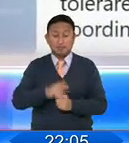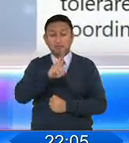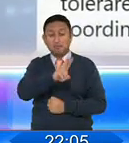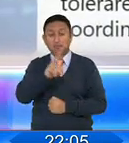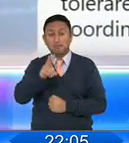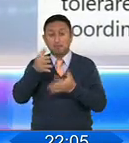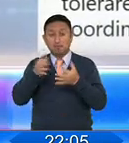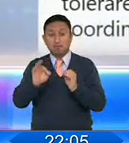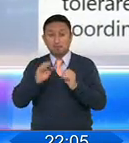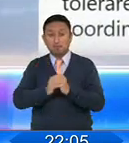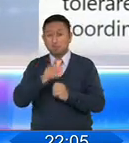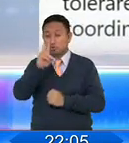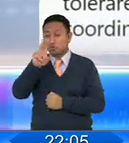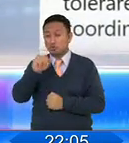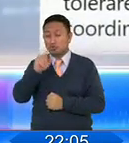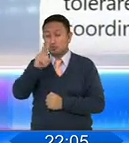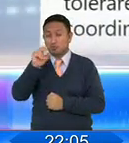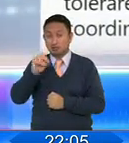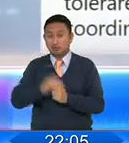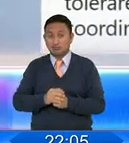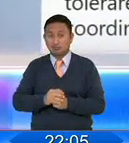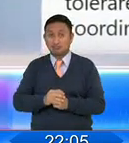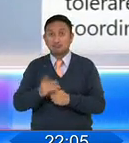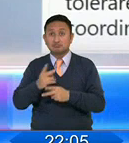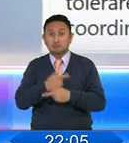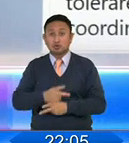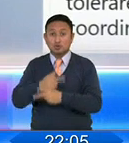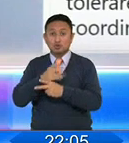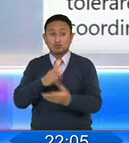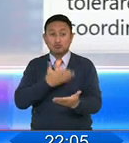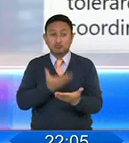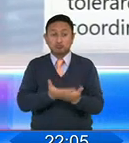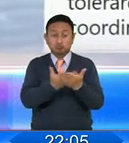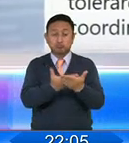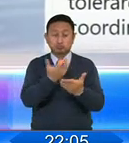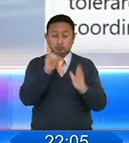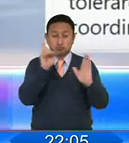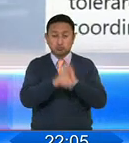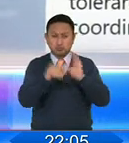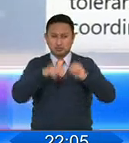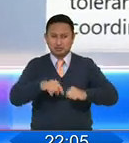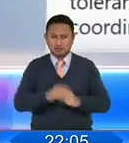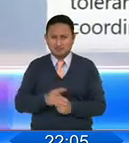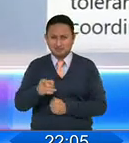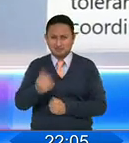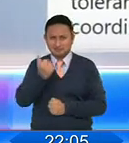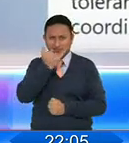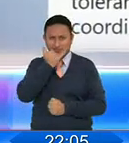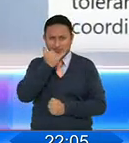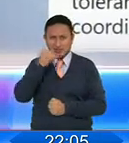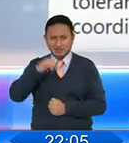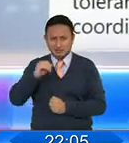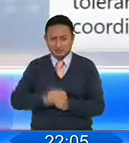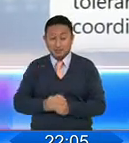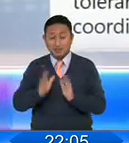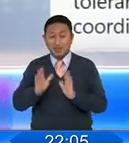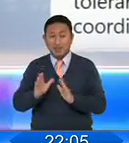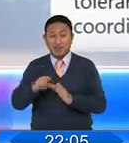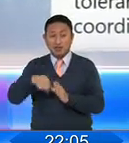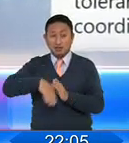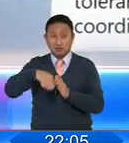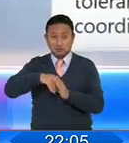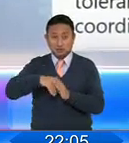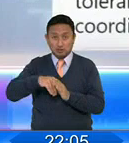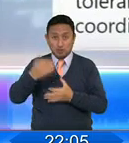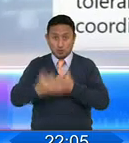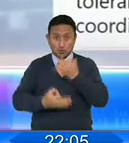22 de febrero del 2020, el Consejo presentó a la Fiscalía la denuncia sobre presunto delito que deviene en manipulación de sorteos de